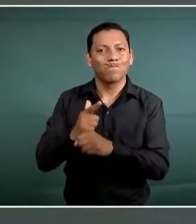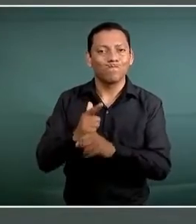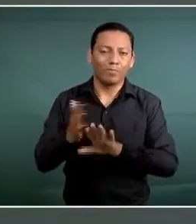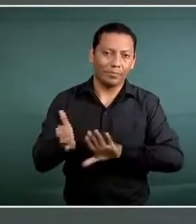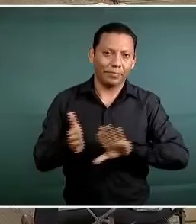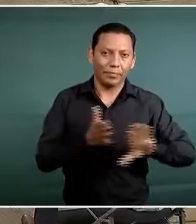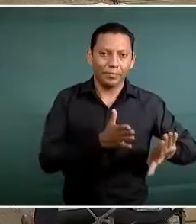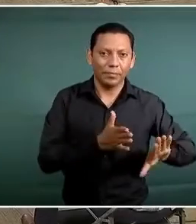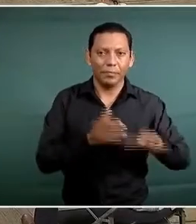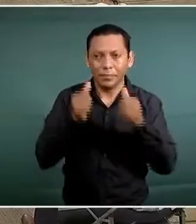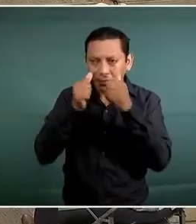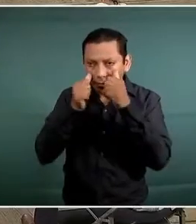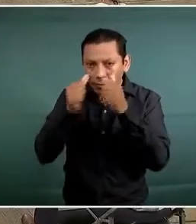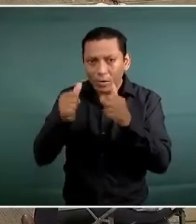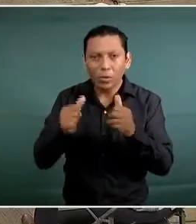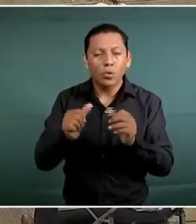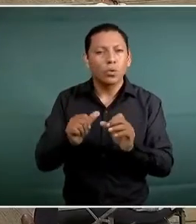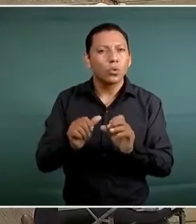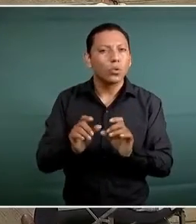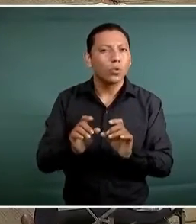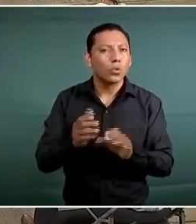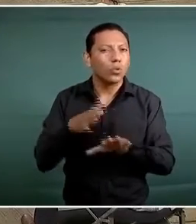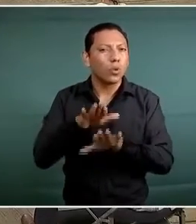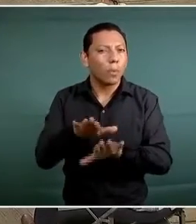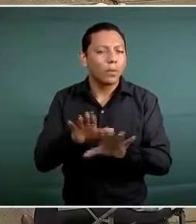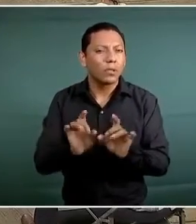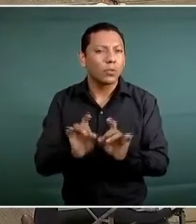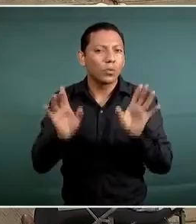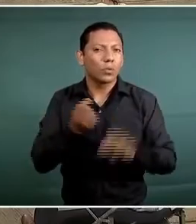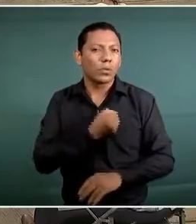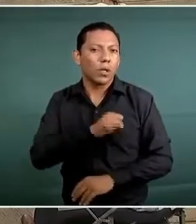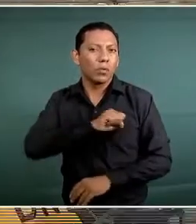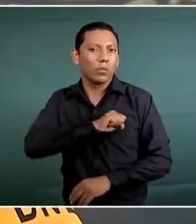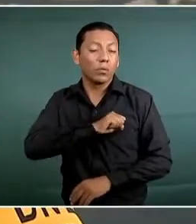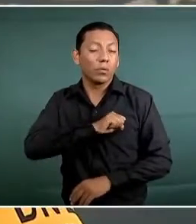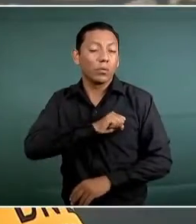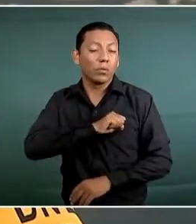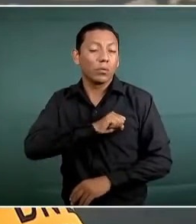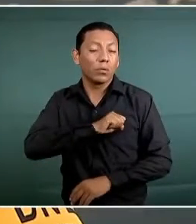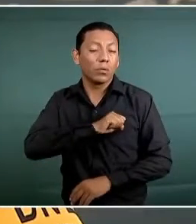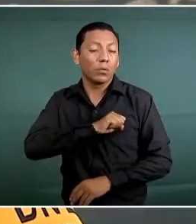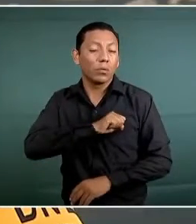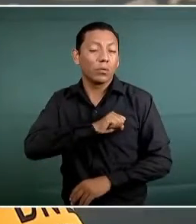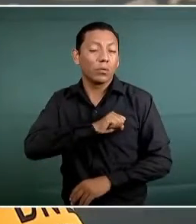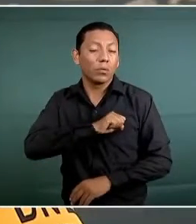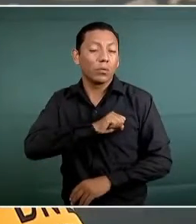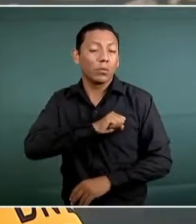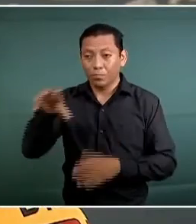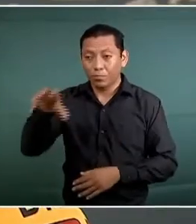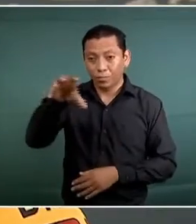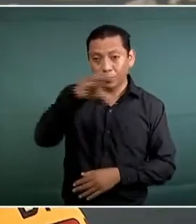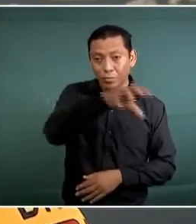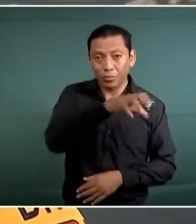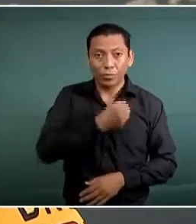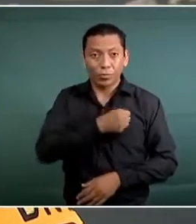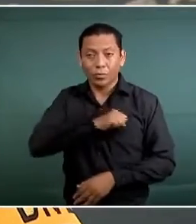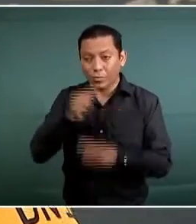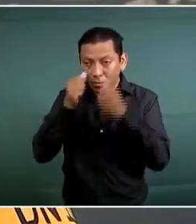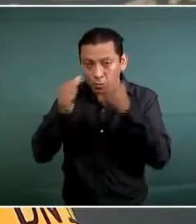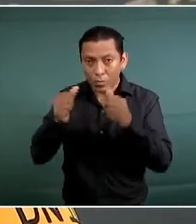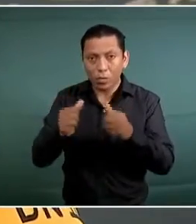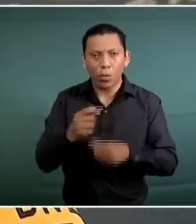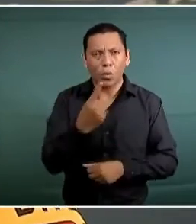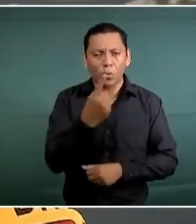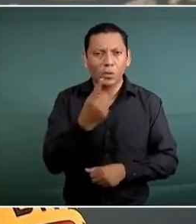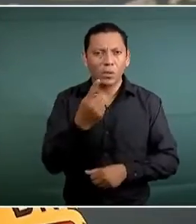atención a la emergencia sanitaria, en el Estado tenemos 23 instalaciones sanitarias, es una de